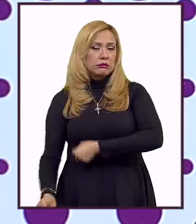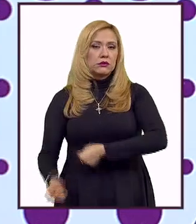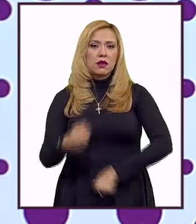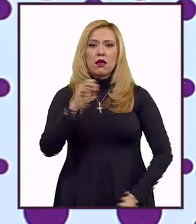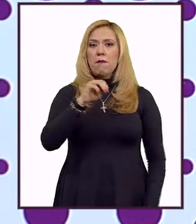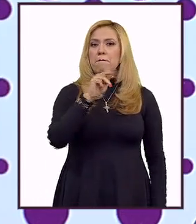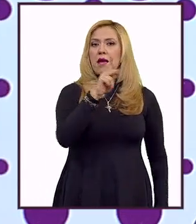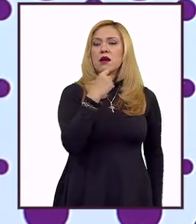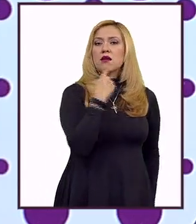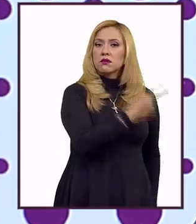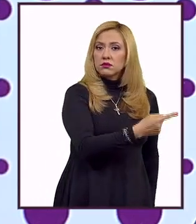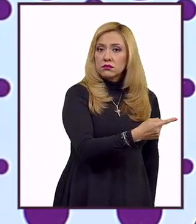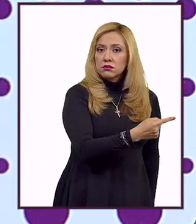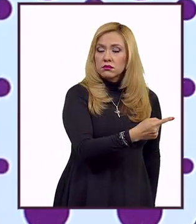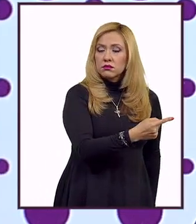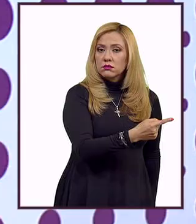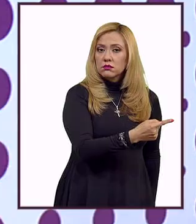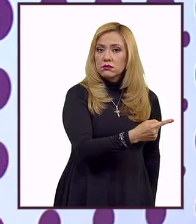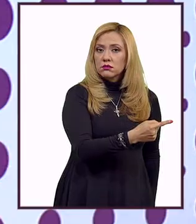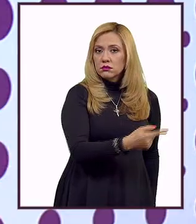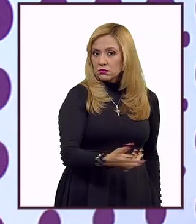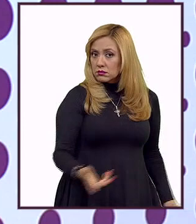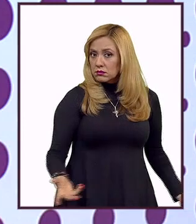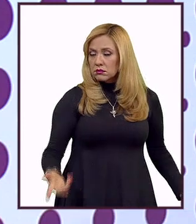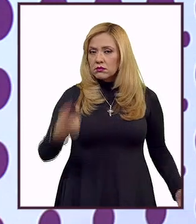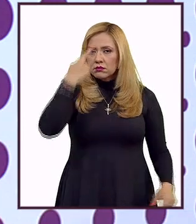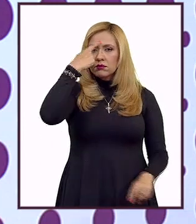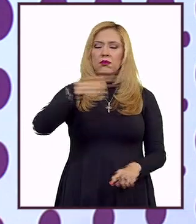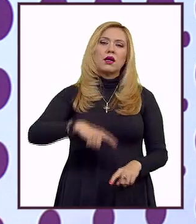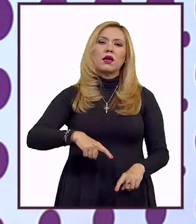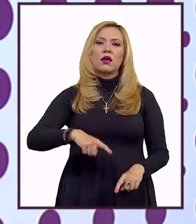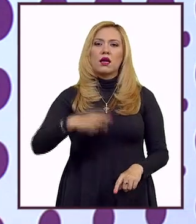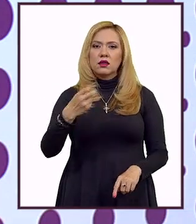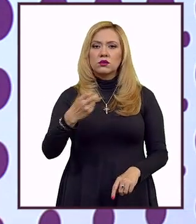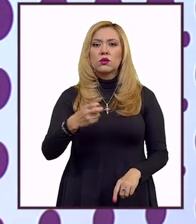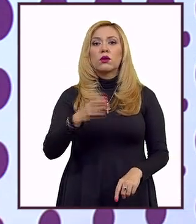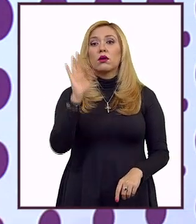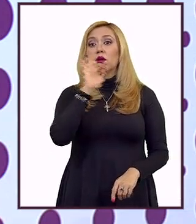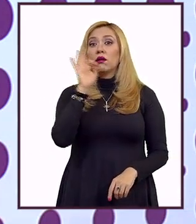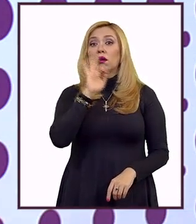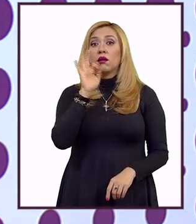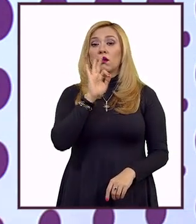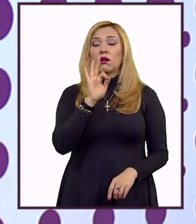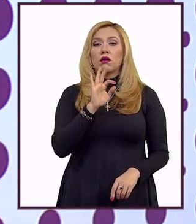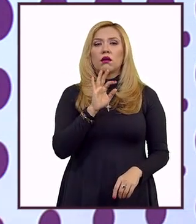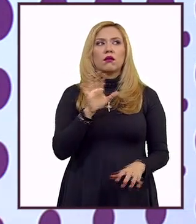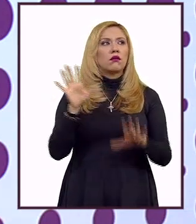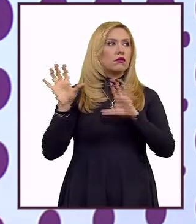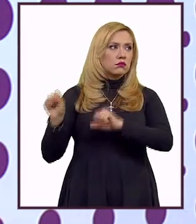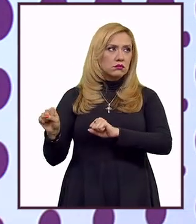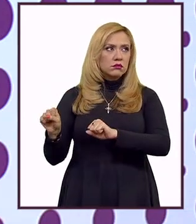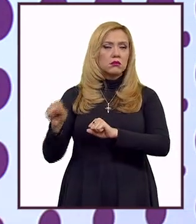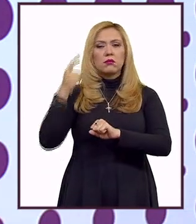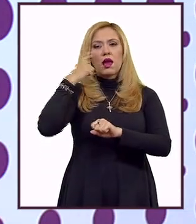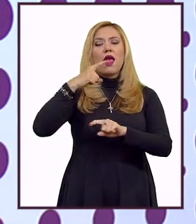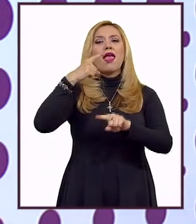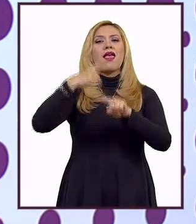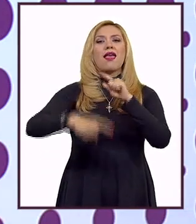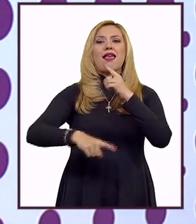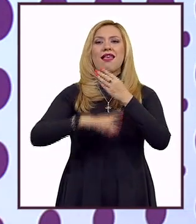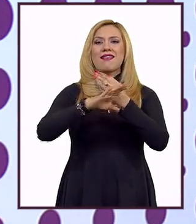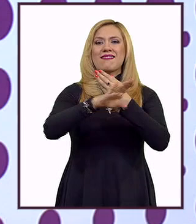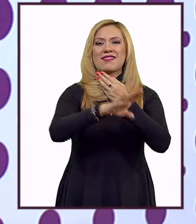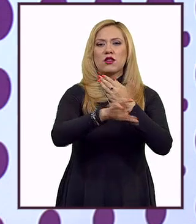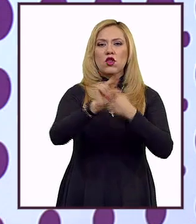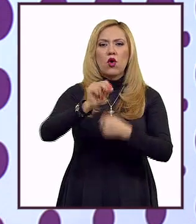La obligación de investigar, la obligación justamente de prevenir la tortura. Y ojalá podamos hablar sobre qué significa la prevención de la tortura.